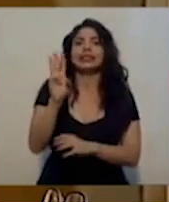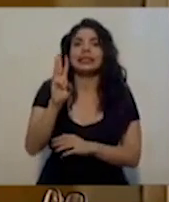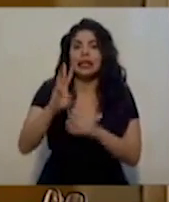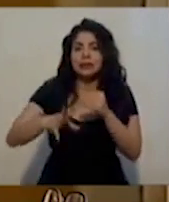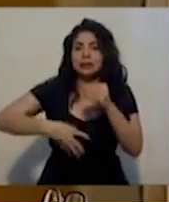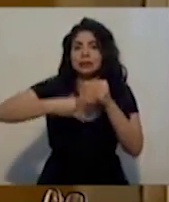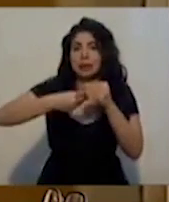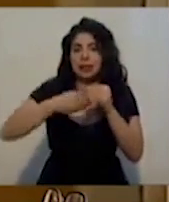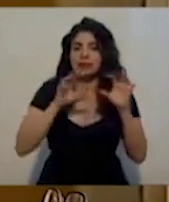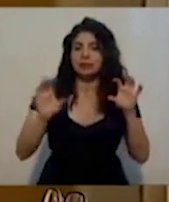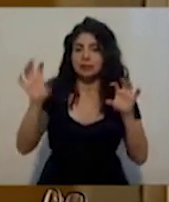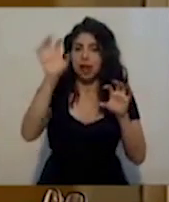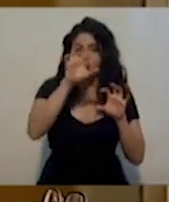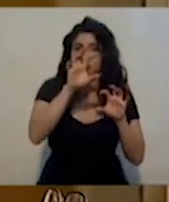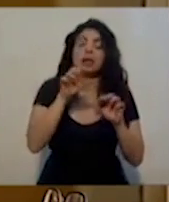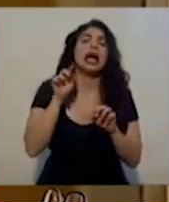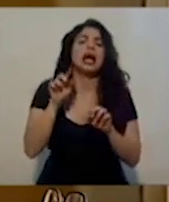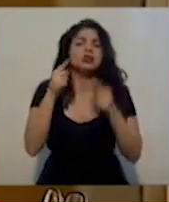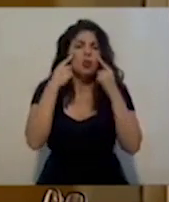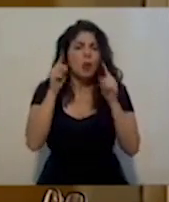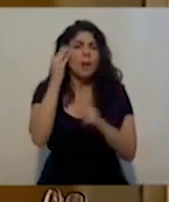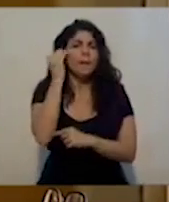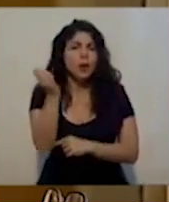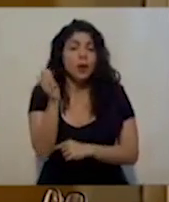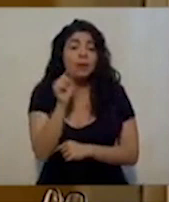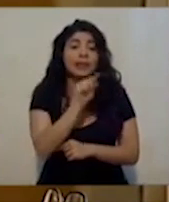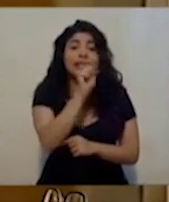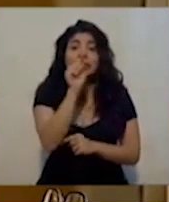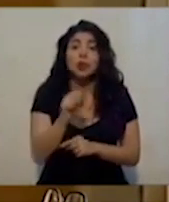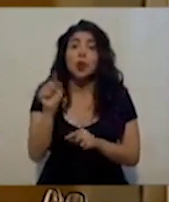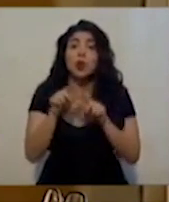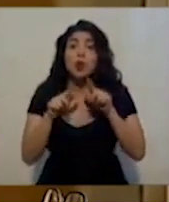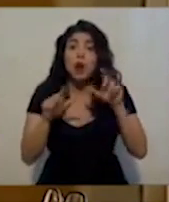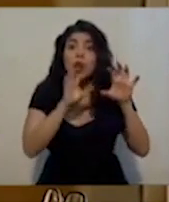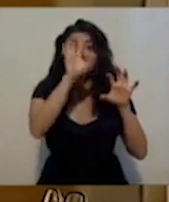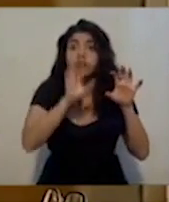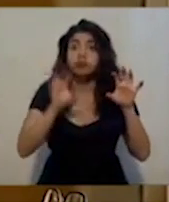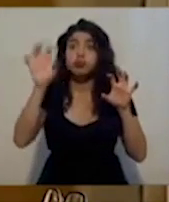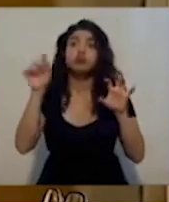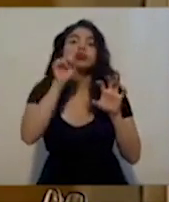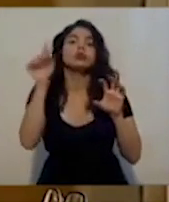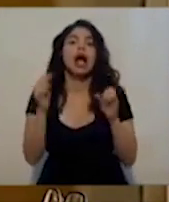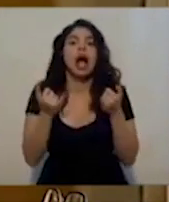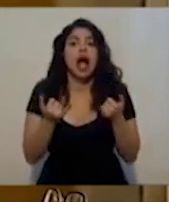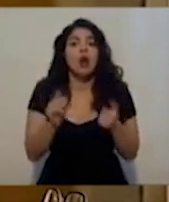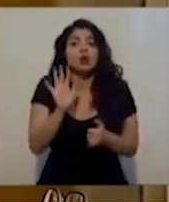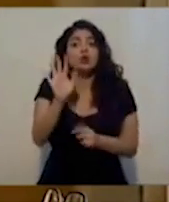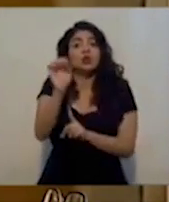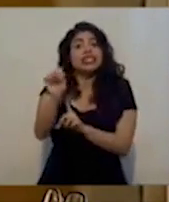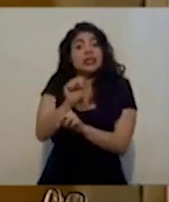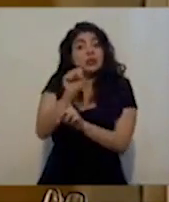estados más esto es posible porque todos estos estados tienen actualmente una condición